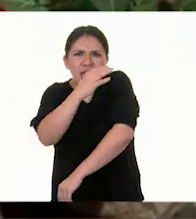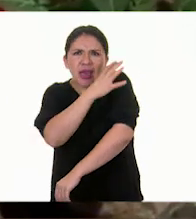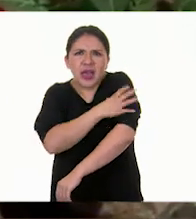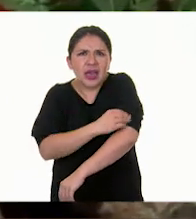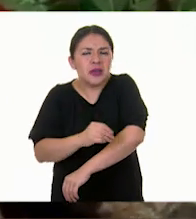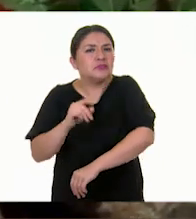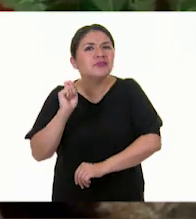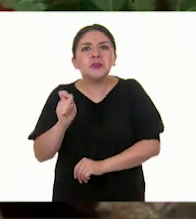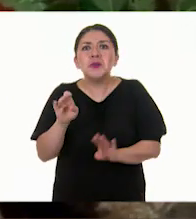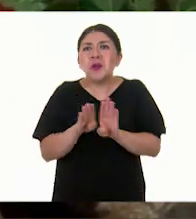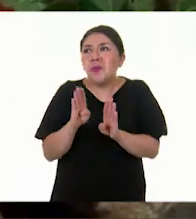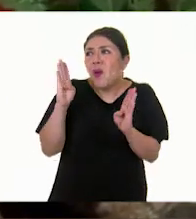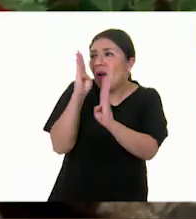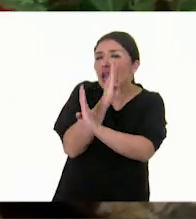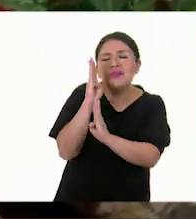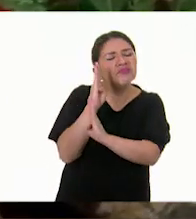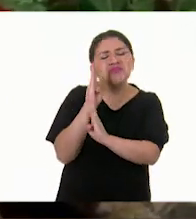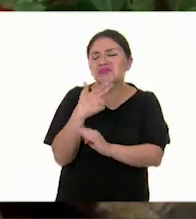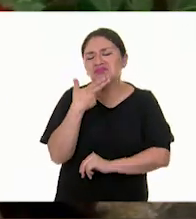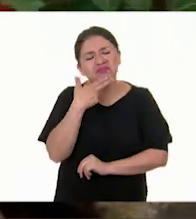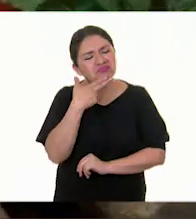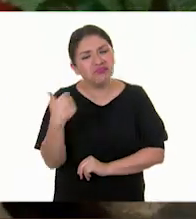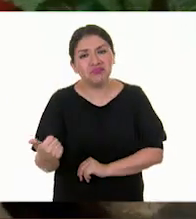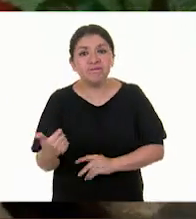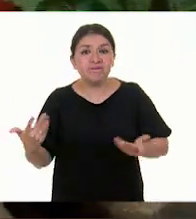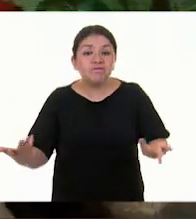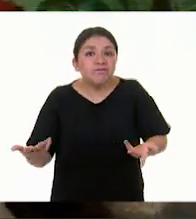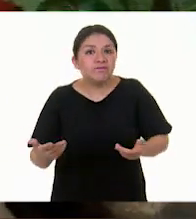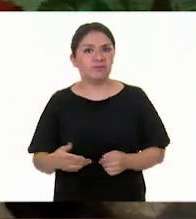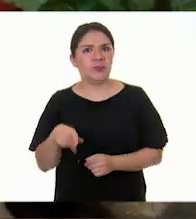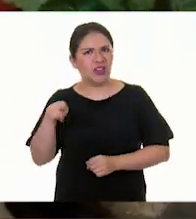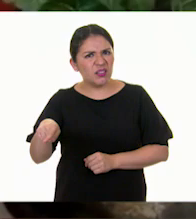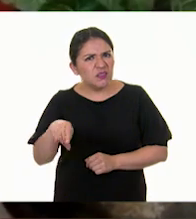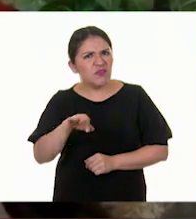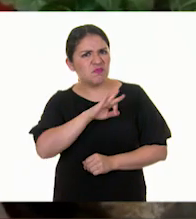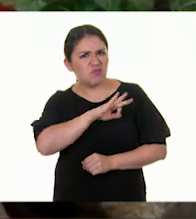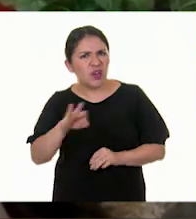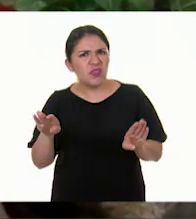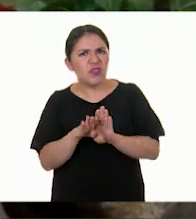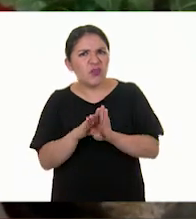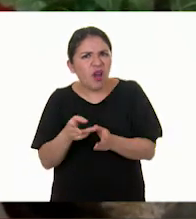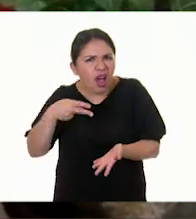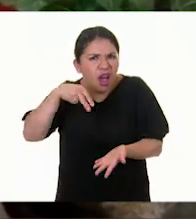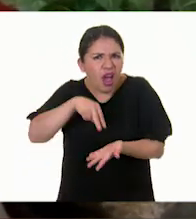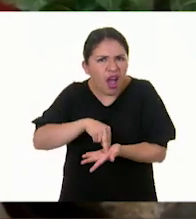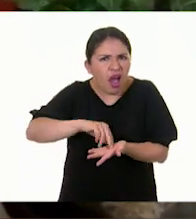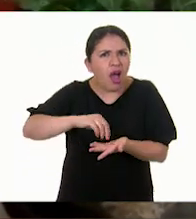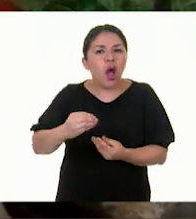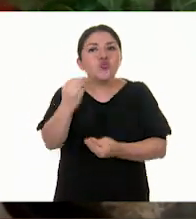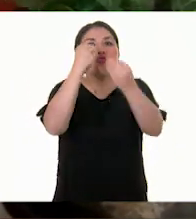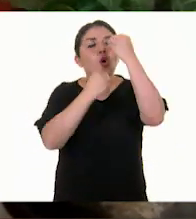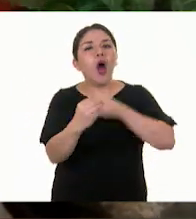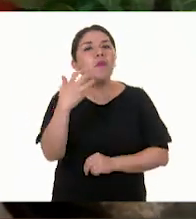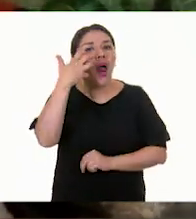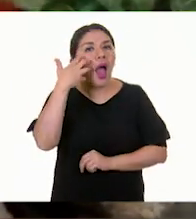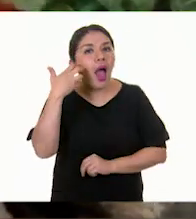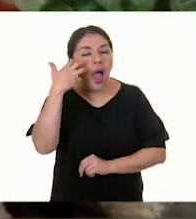un intento de esconderse. Muy cínico, muerto de la risa, se comió a un gato.